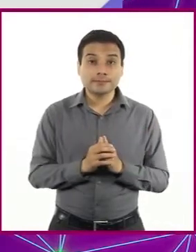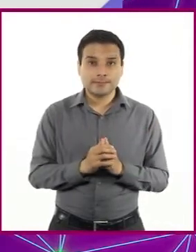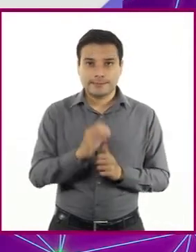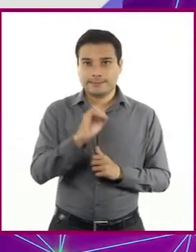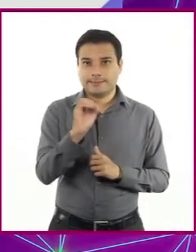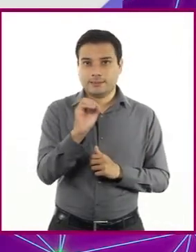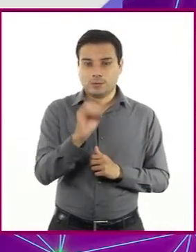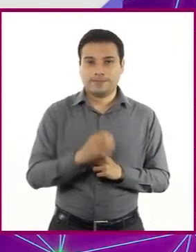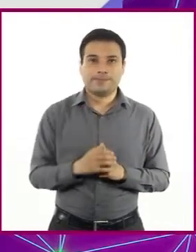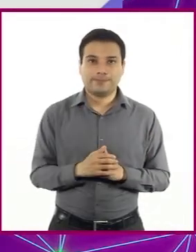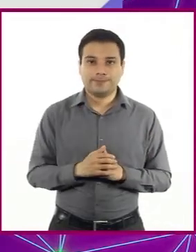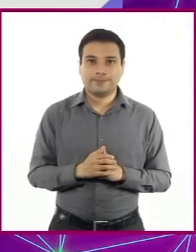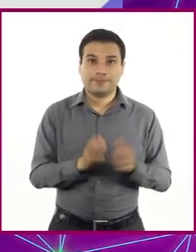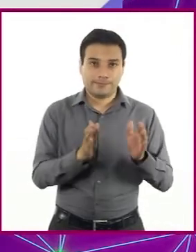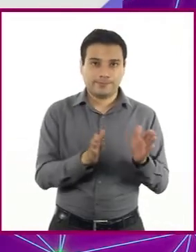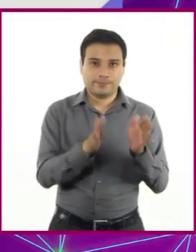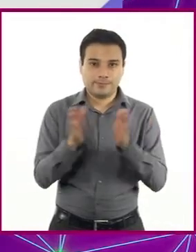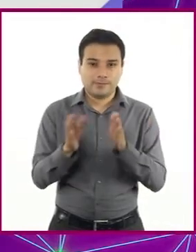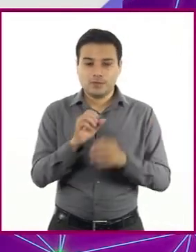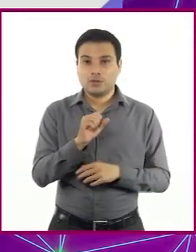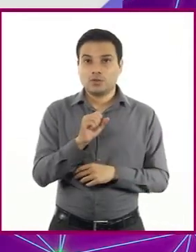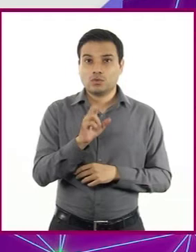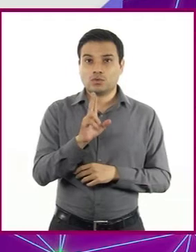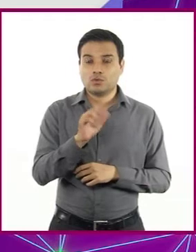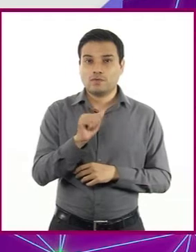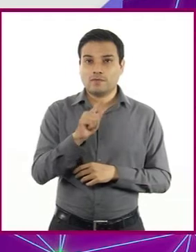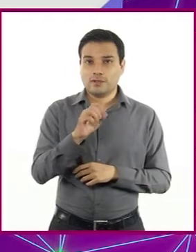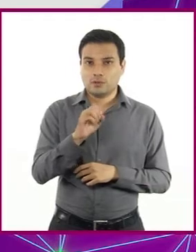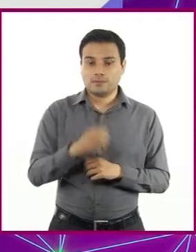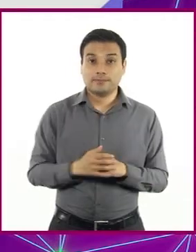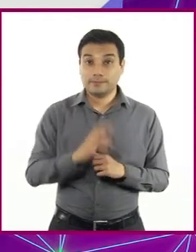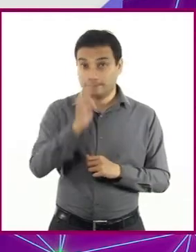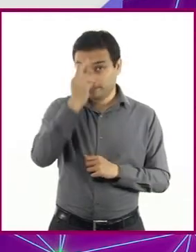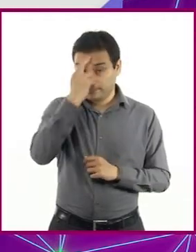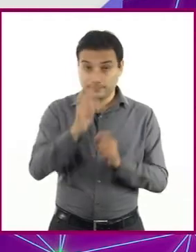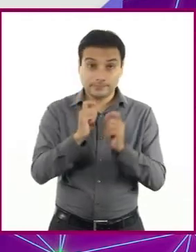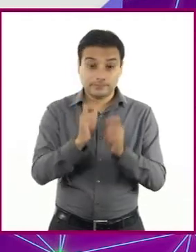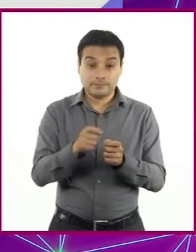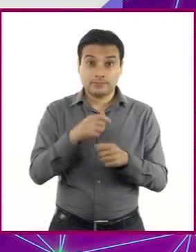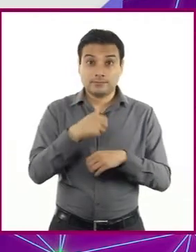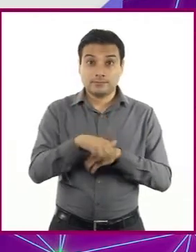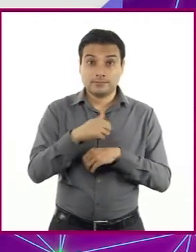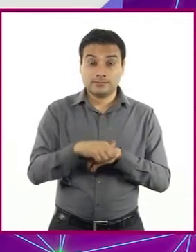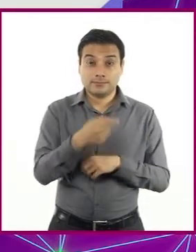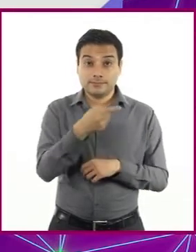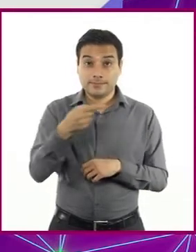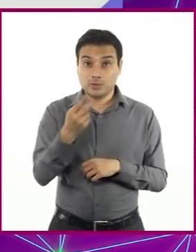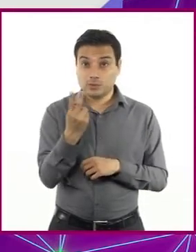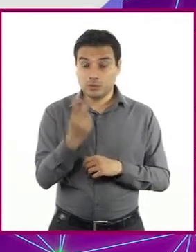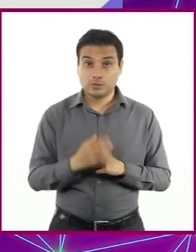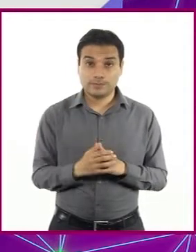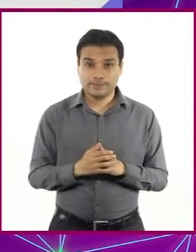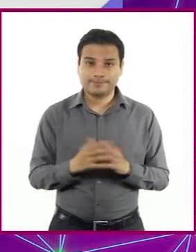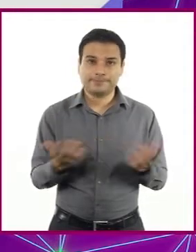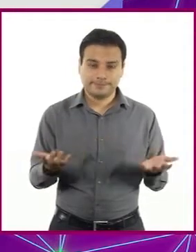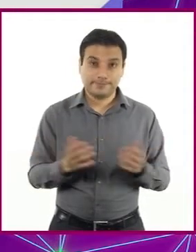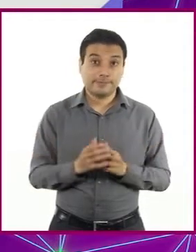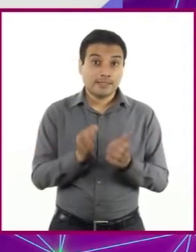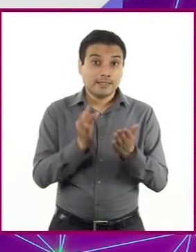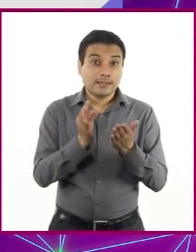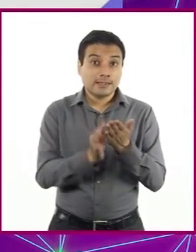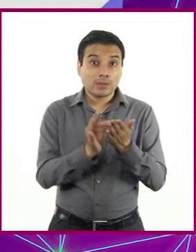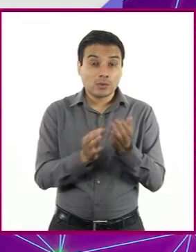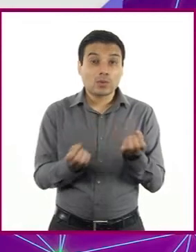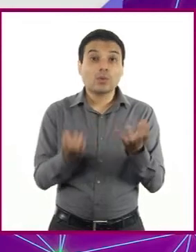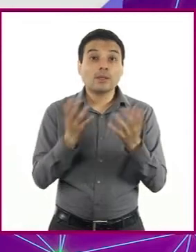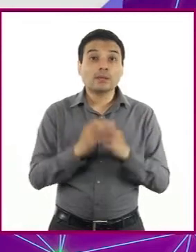0. En el caso del sulfato, recordemos que es menos 2, por lo tanto, el hierro tendrá un